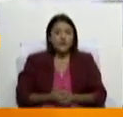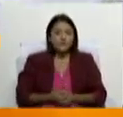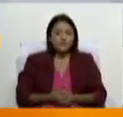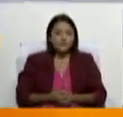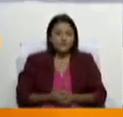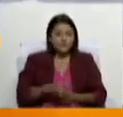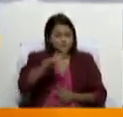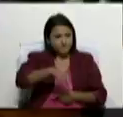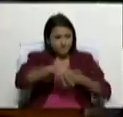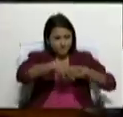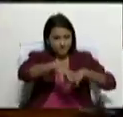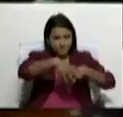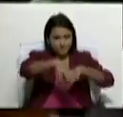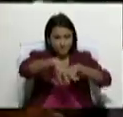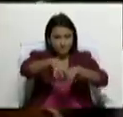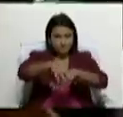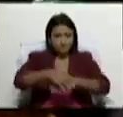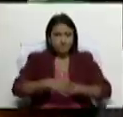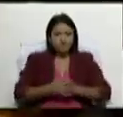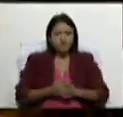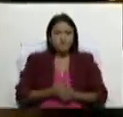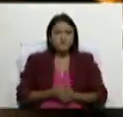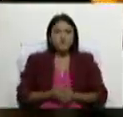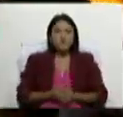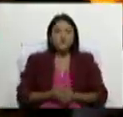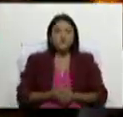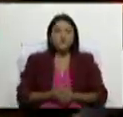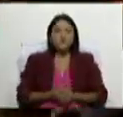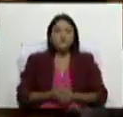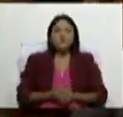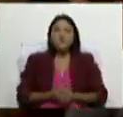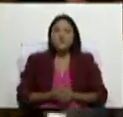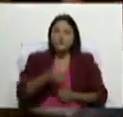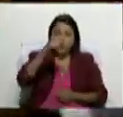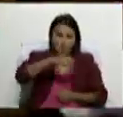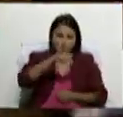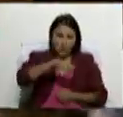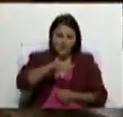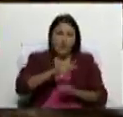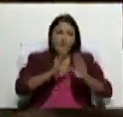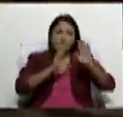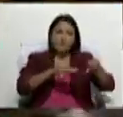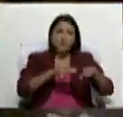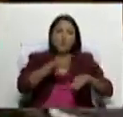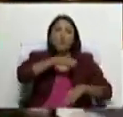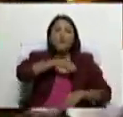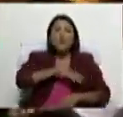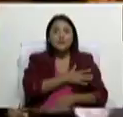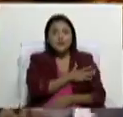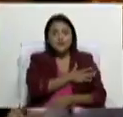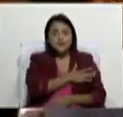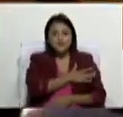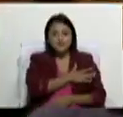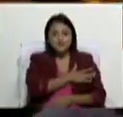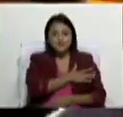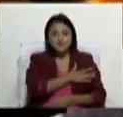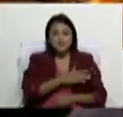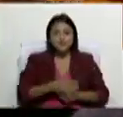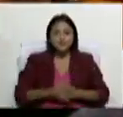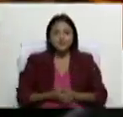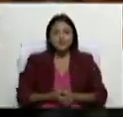esta movilización del pueblo venezolano, quienes el día de hoy respaldan la causa del pueblo